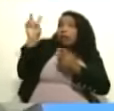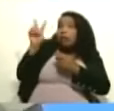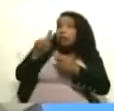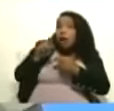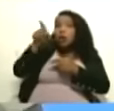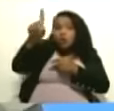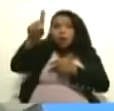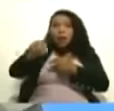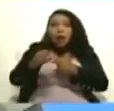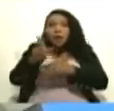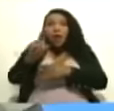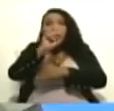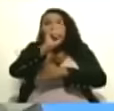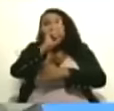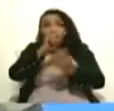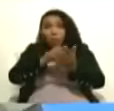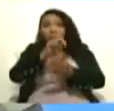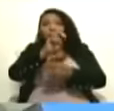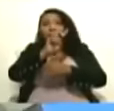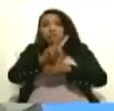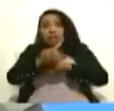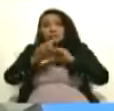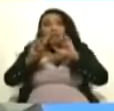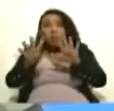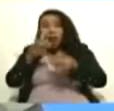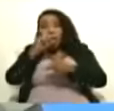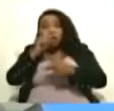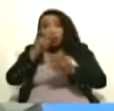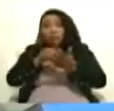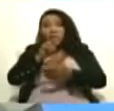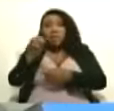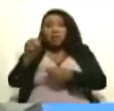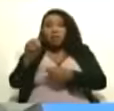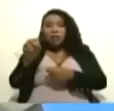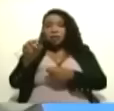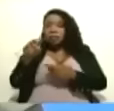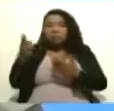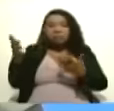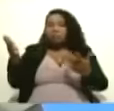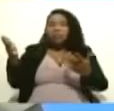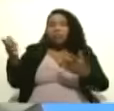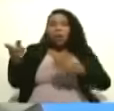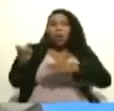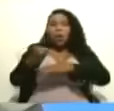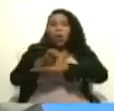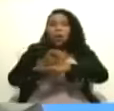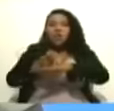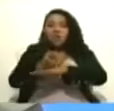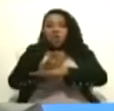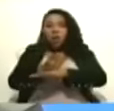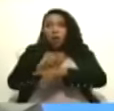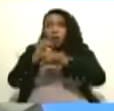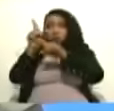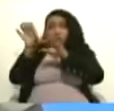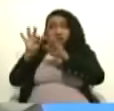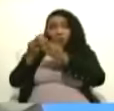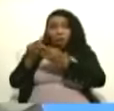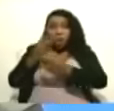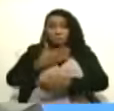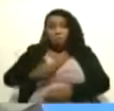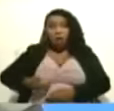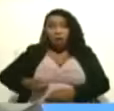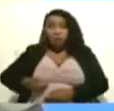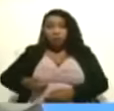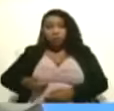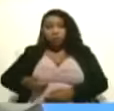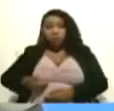invasión a Venezuela en el 19 y en el año 20 ni siquiera los gobiernos de los cuales su familia era dueño porque